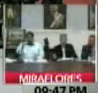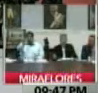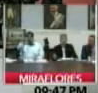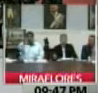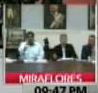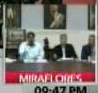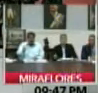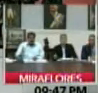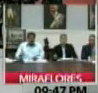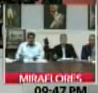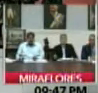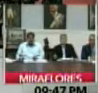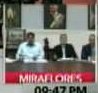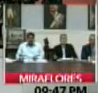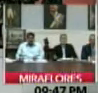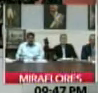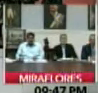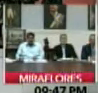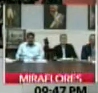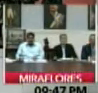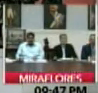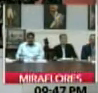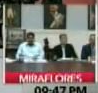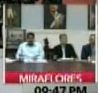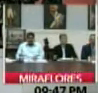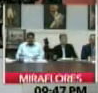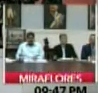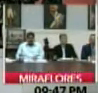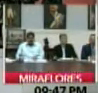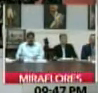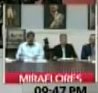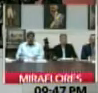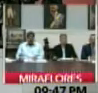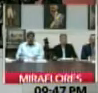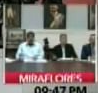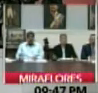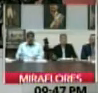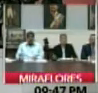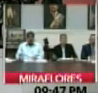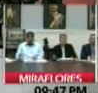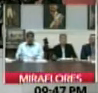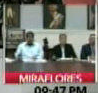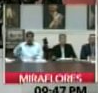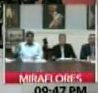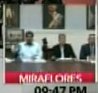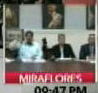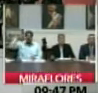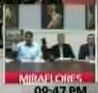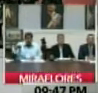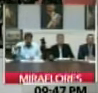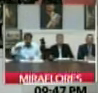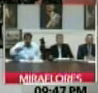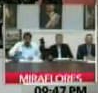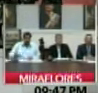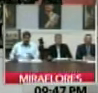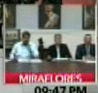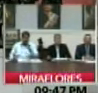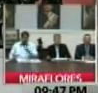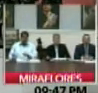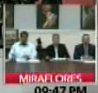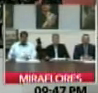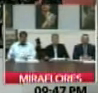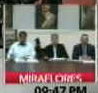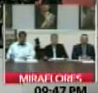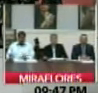buenos. Nos lo sorprendimos. Bueno, se cree que nos sorprendieron. Vamos a ver, vamos a dar un paseo